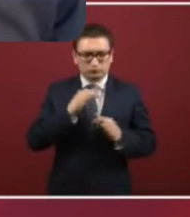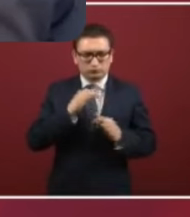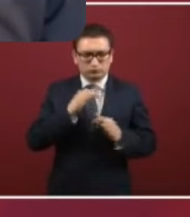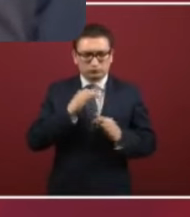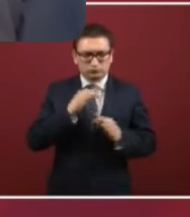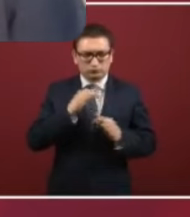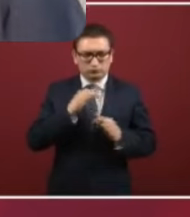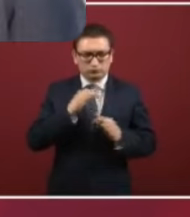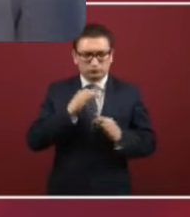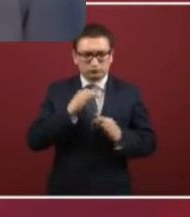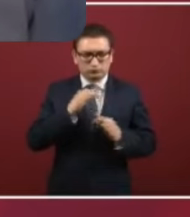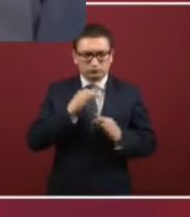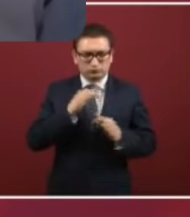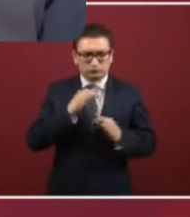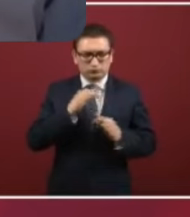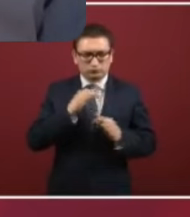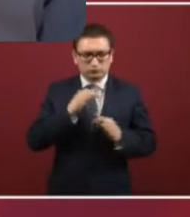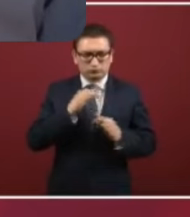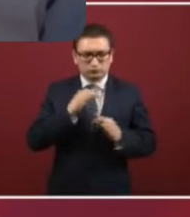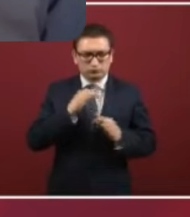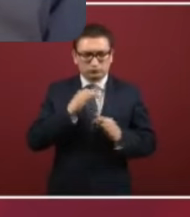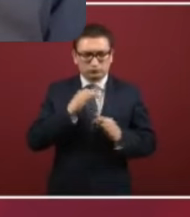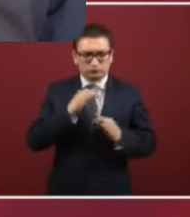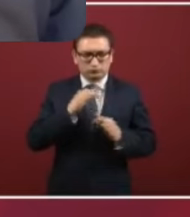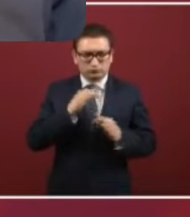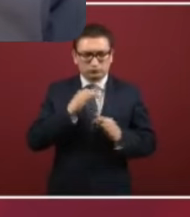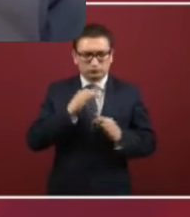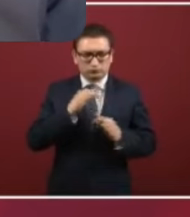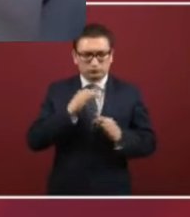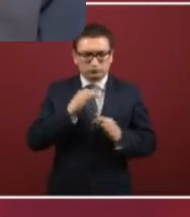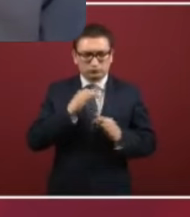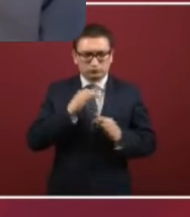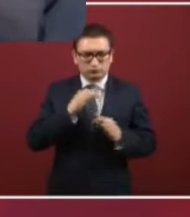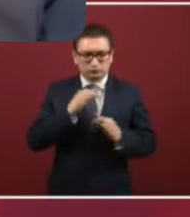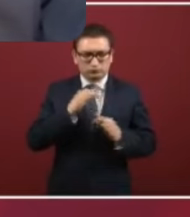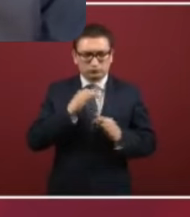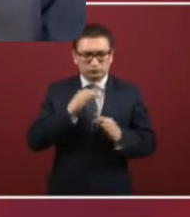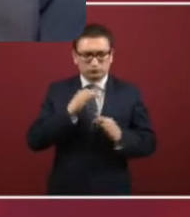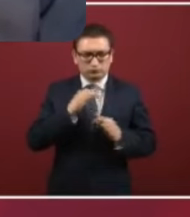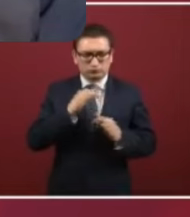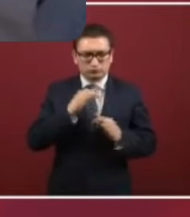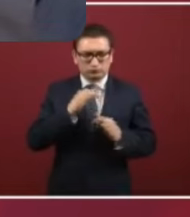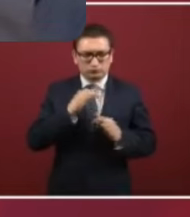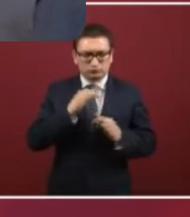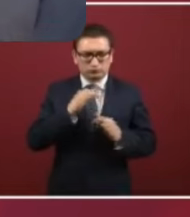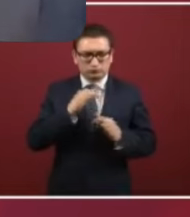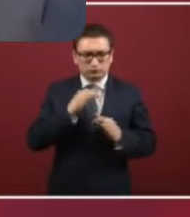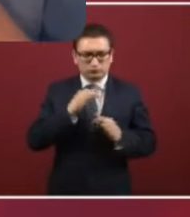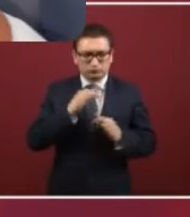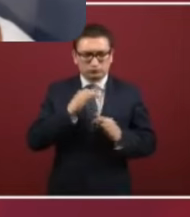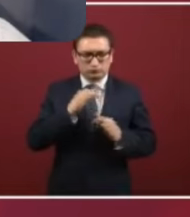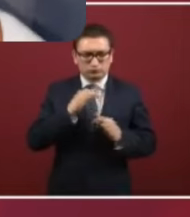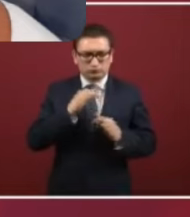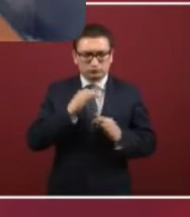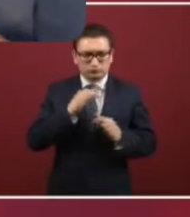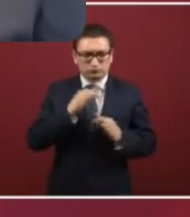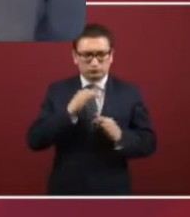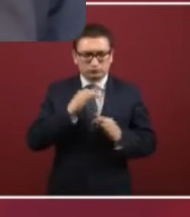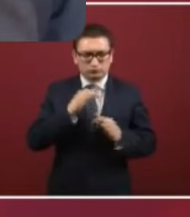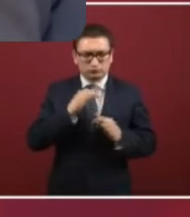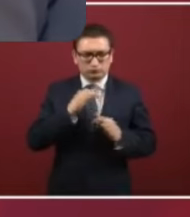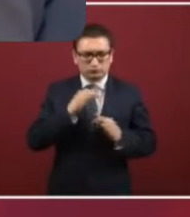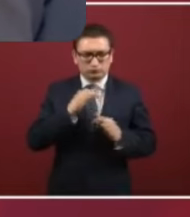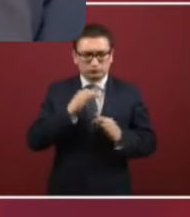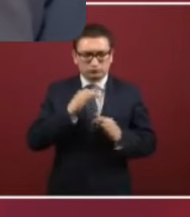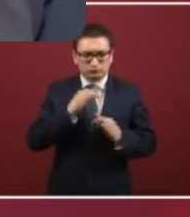muy complicada. Sí es pasional, también debe ser divertida porque ser como, oh, soy político, oh,